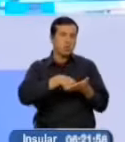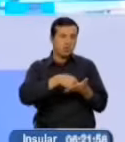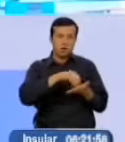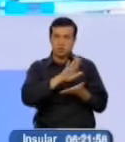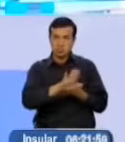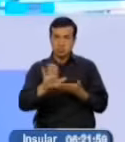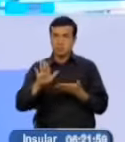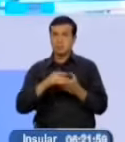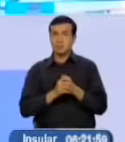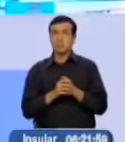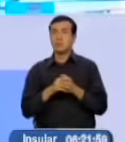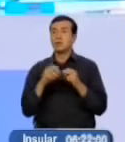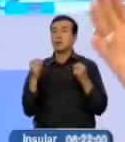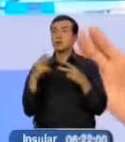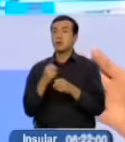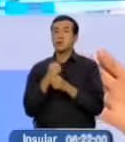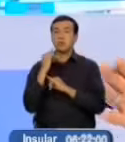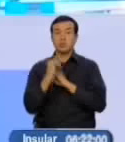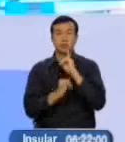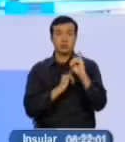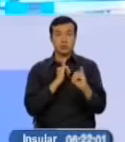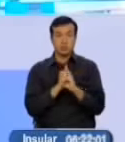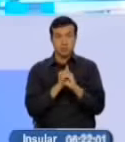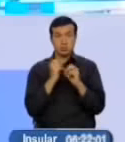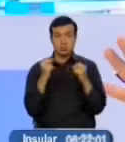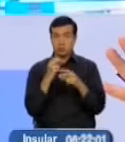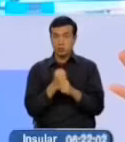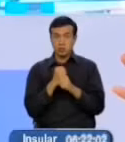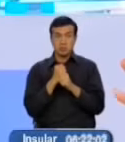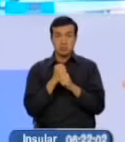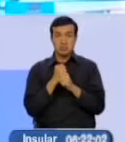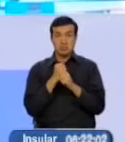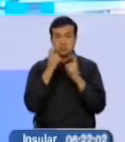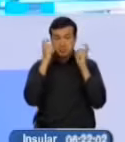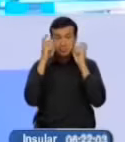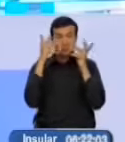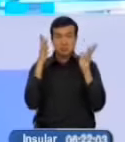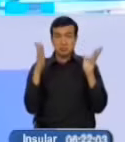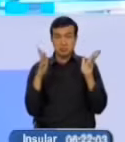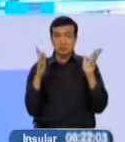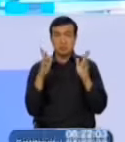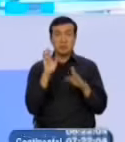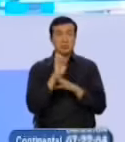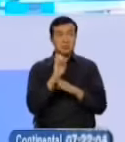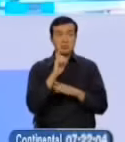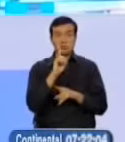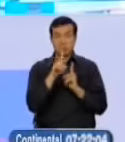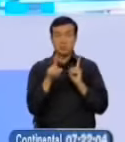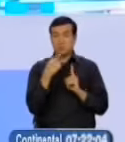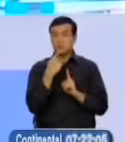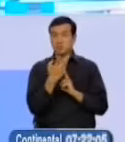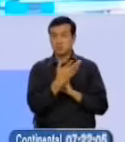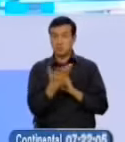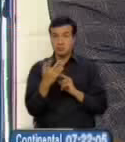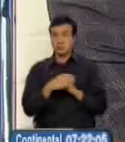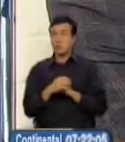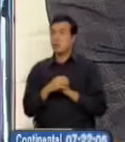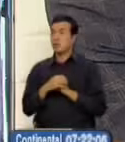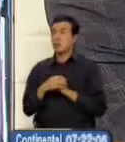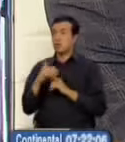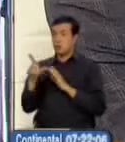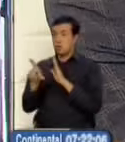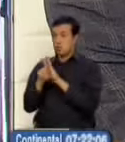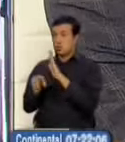quiero comentarle, que son los seguros internacionales, estos seguros que tampoco tienen vigilancia en el sector aquí en el Ecuador, que también son parte del tratamiento de la ley. ¿Eso incluye esta vez la